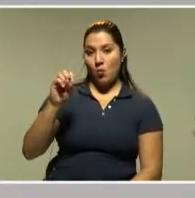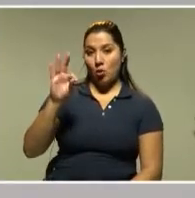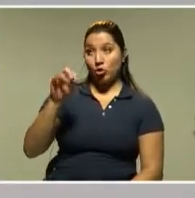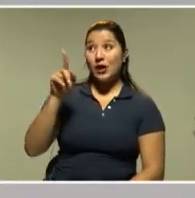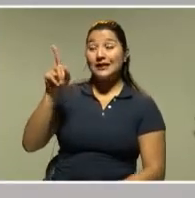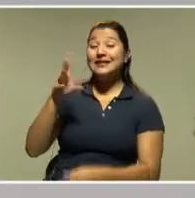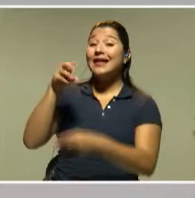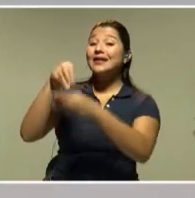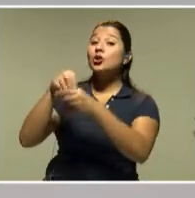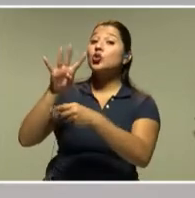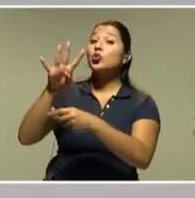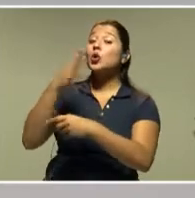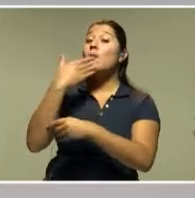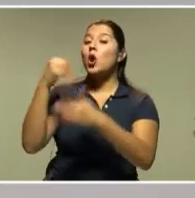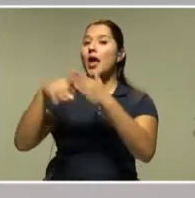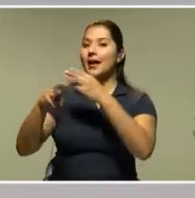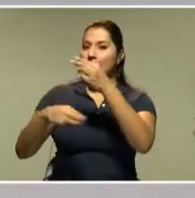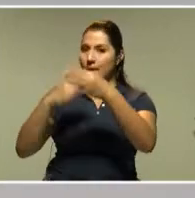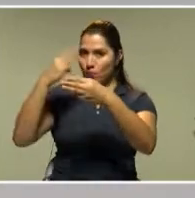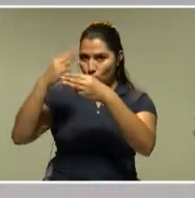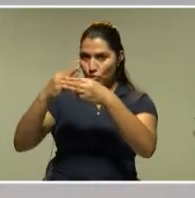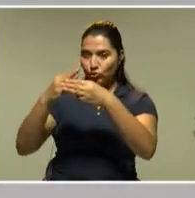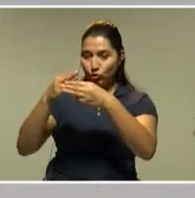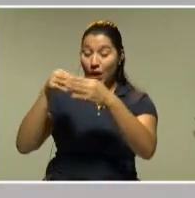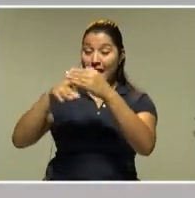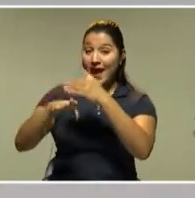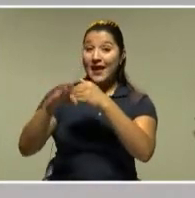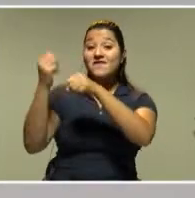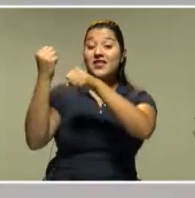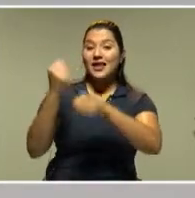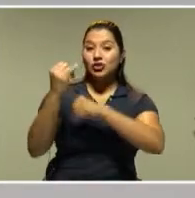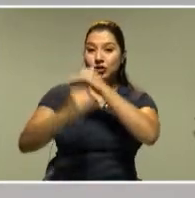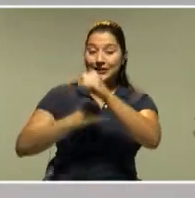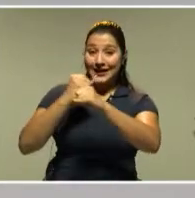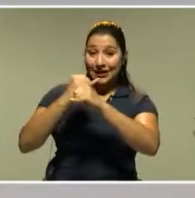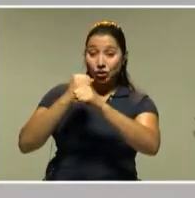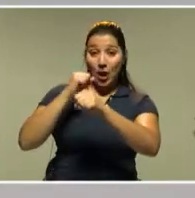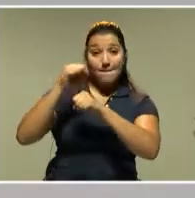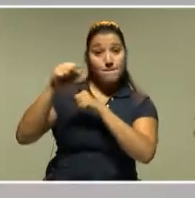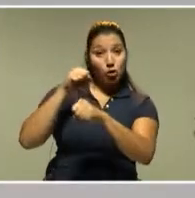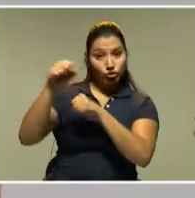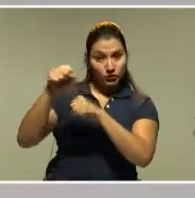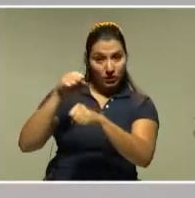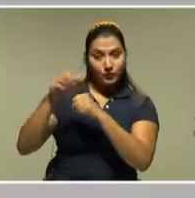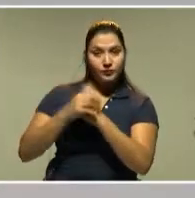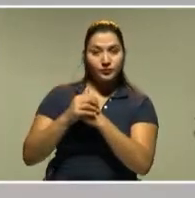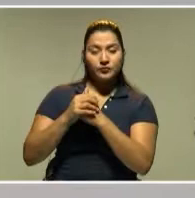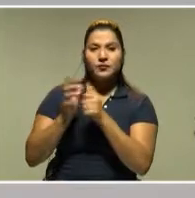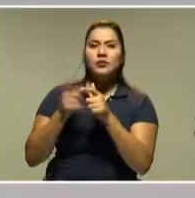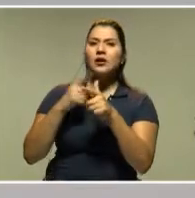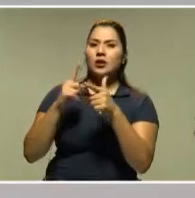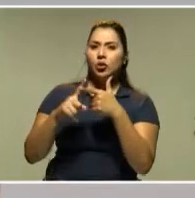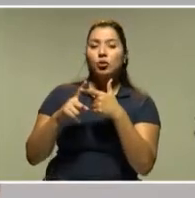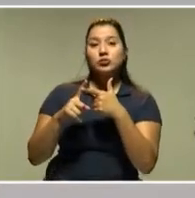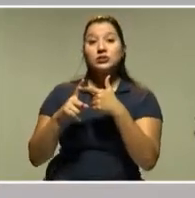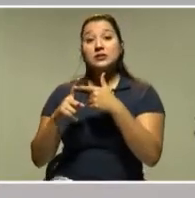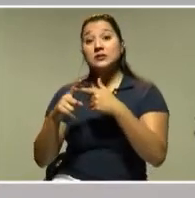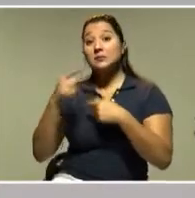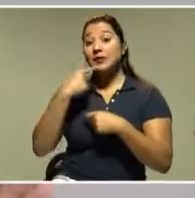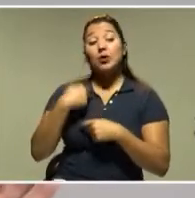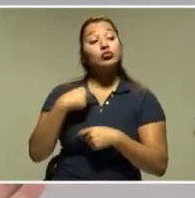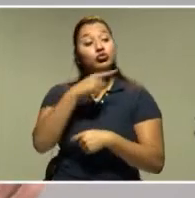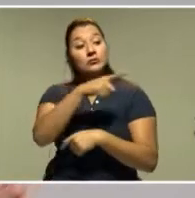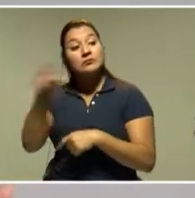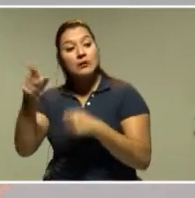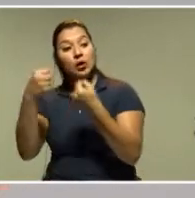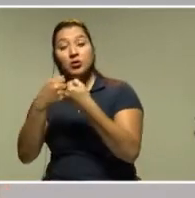mundo, rankeada en la Federación Internacional de Boxeo. Entonces, esa opción dice, yo acabo de pelear con ella, yo en serio, y ahí sí está bien. Y o sea,